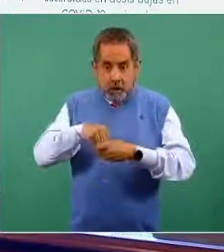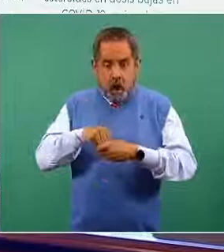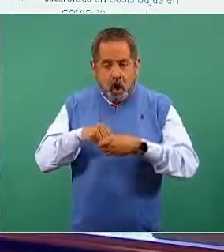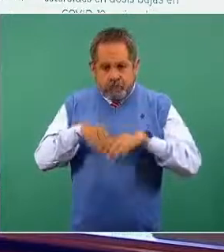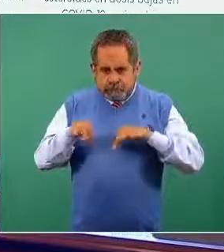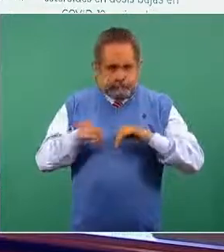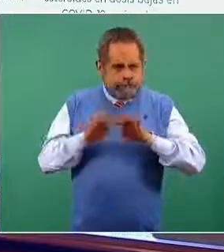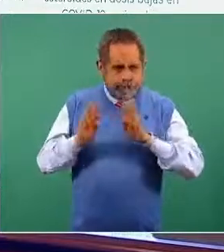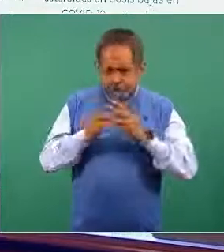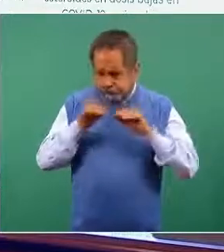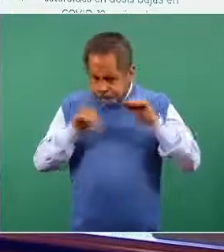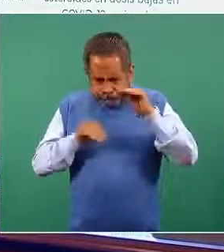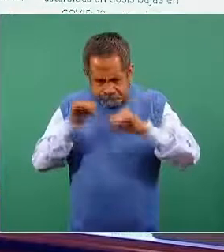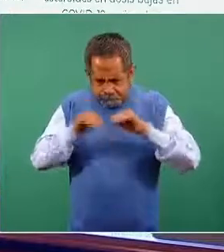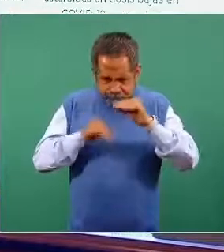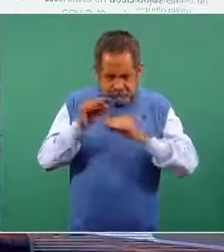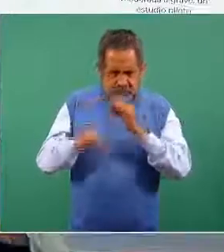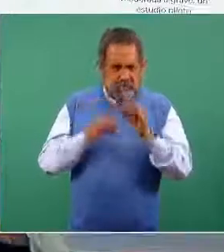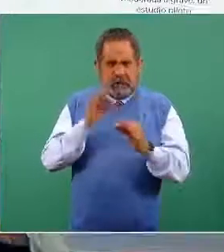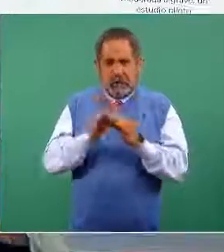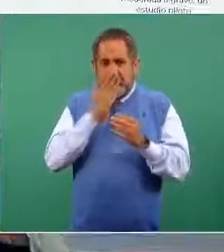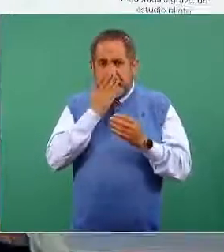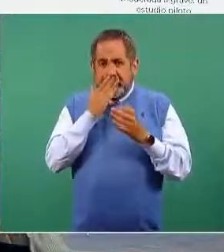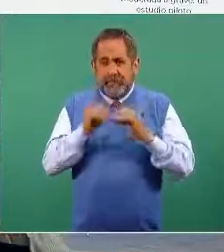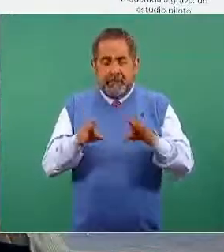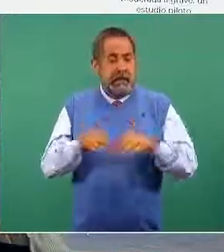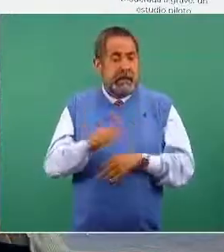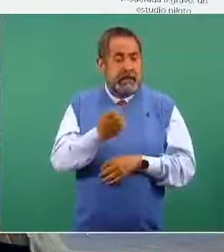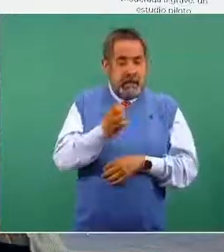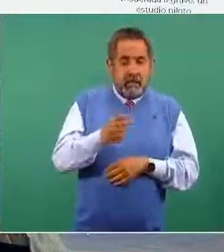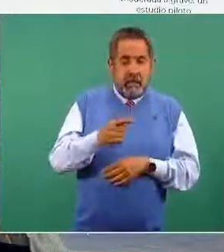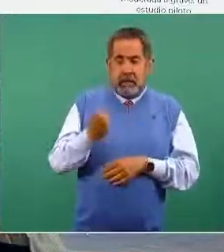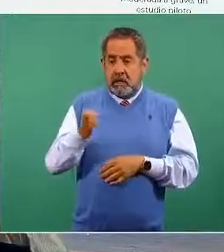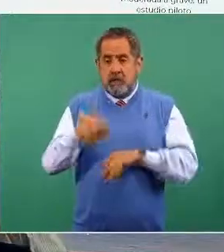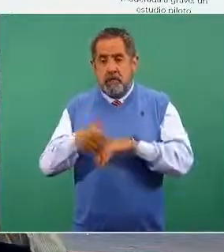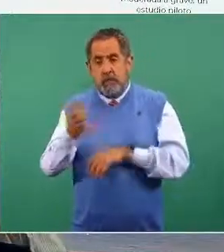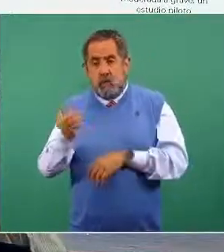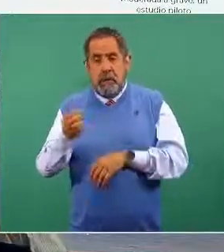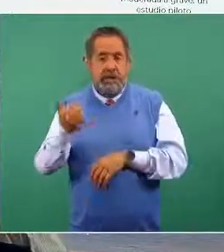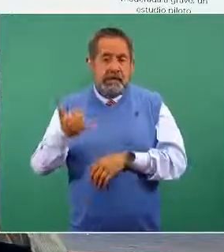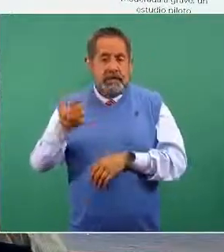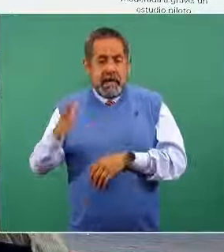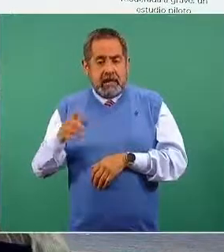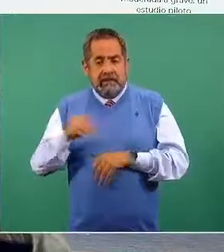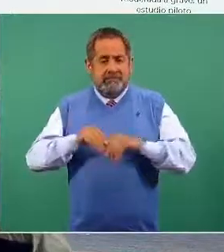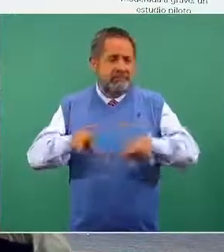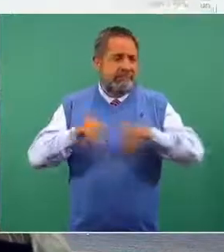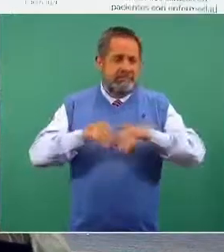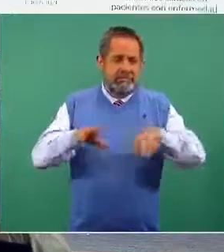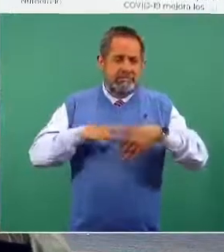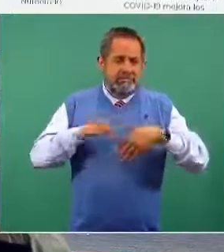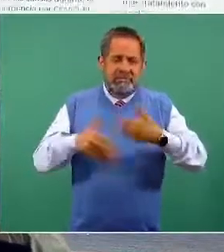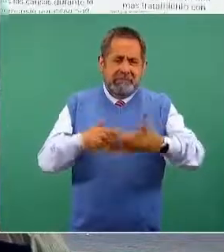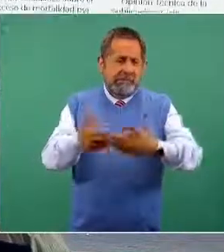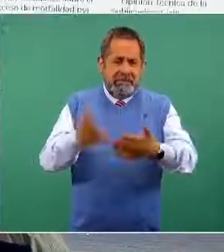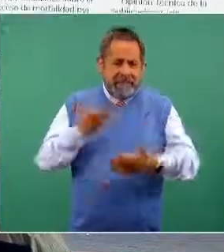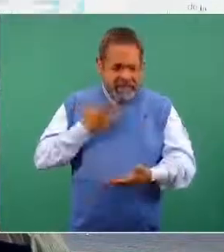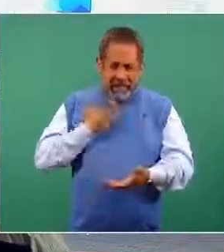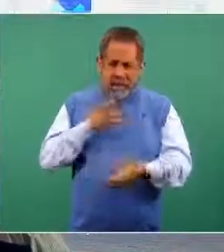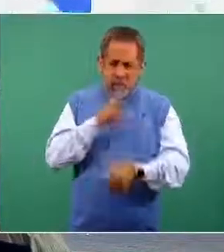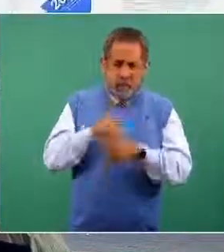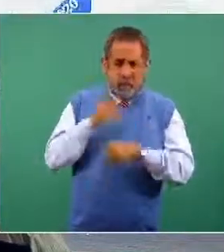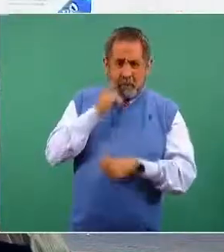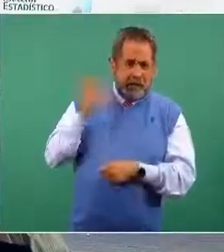de trabajo que hace este boletín. Ahí está enero, es el número 9 y el 10, si nos vamos a otros más antiguos.